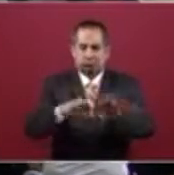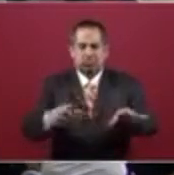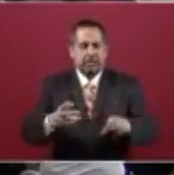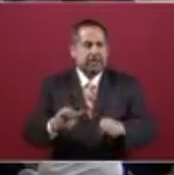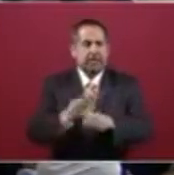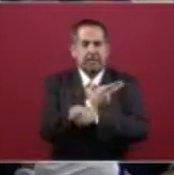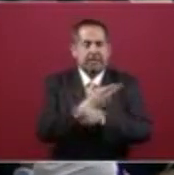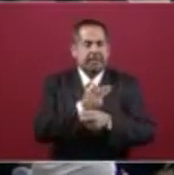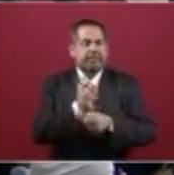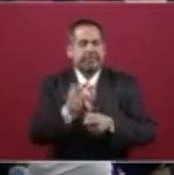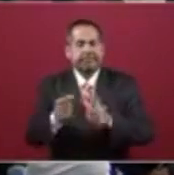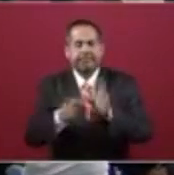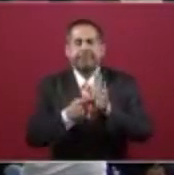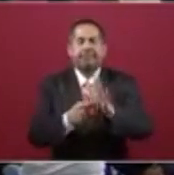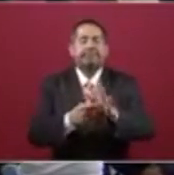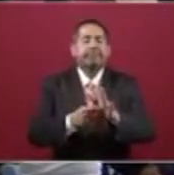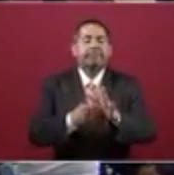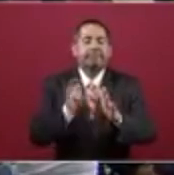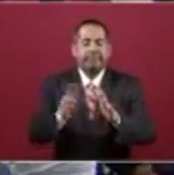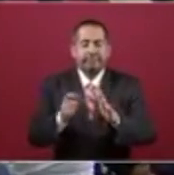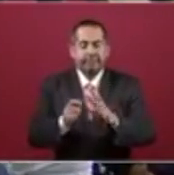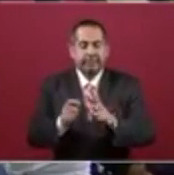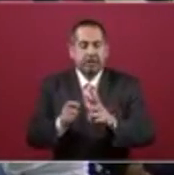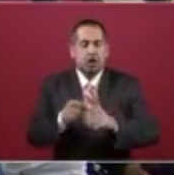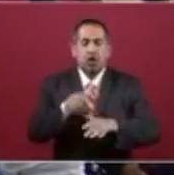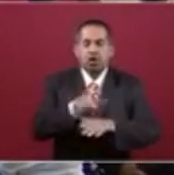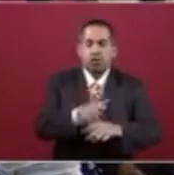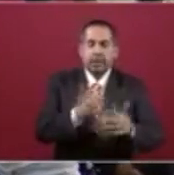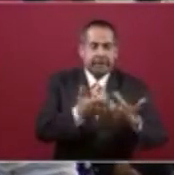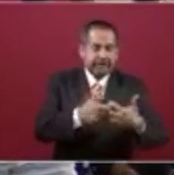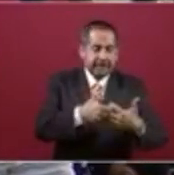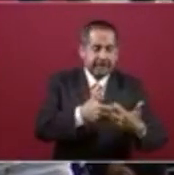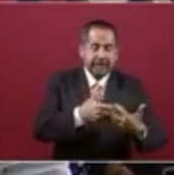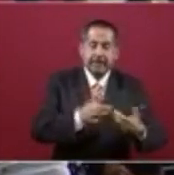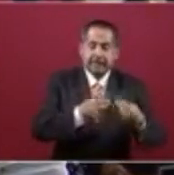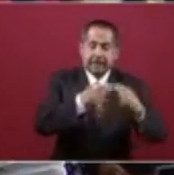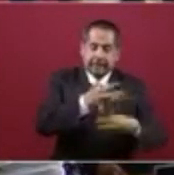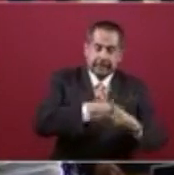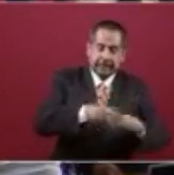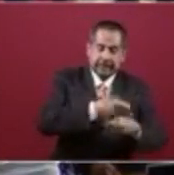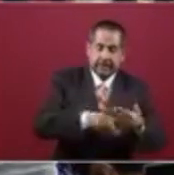situación en la refinación del petróleo,